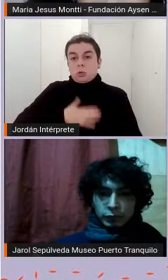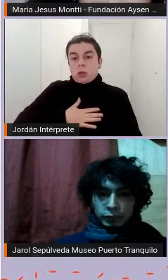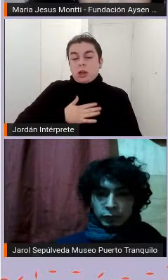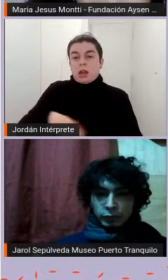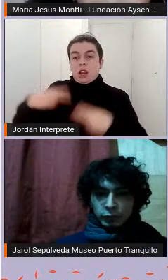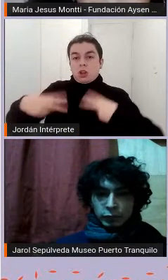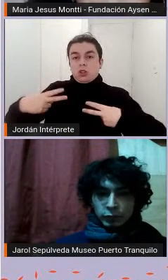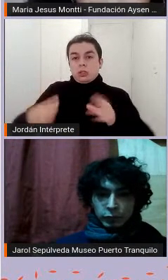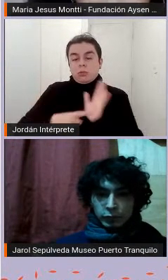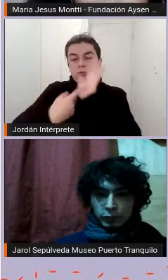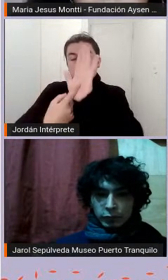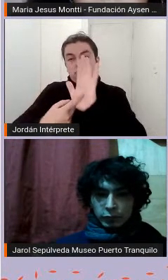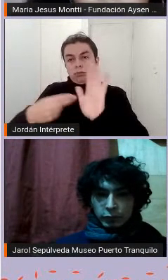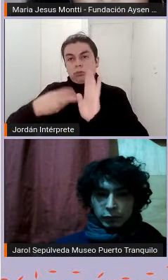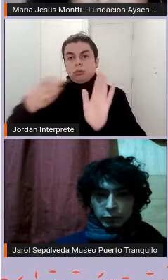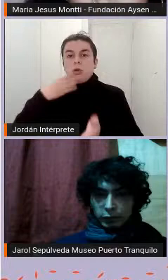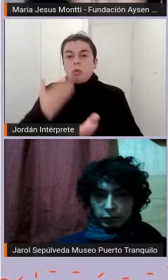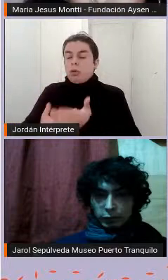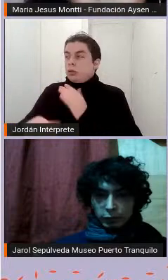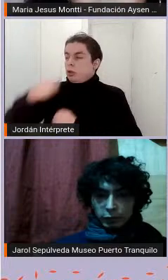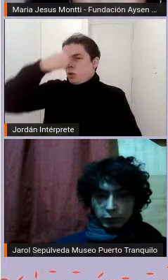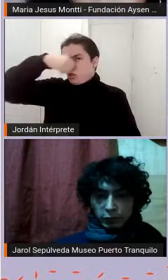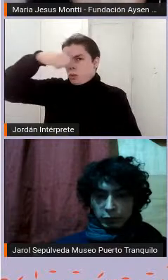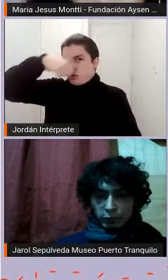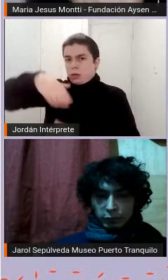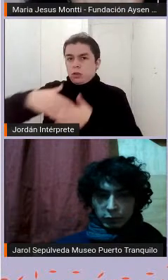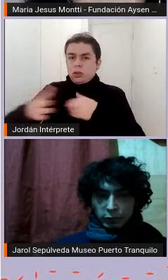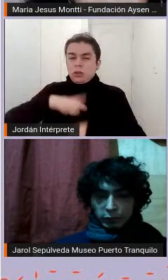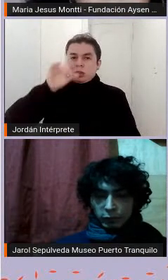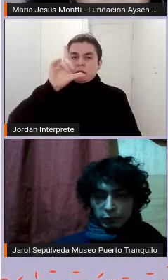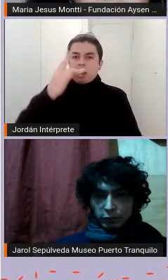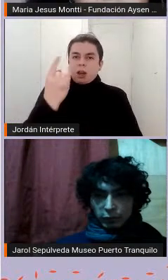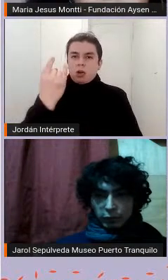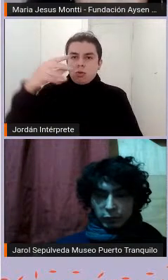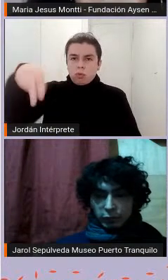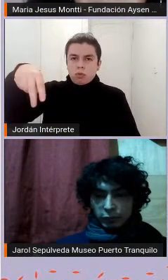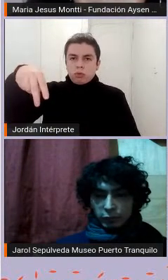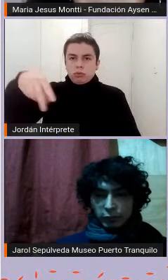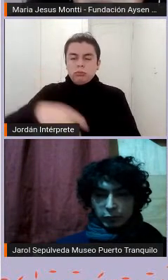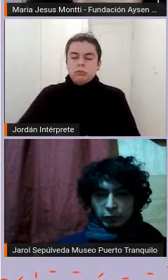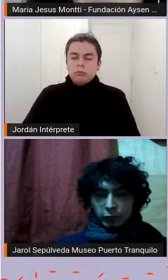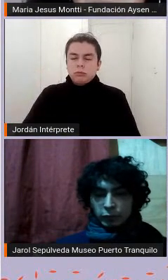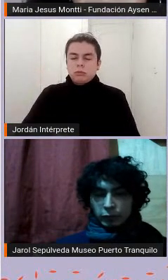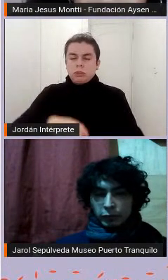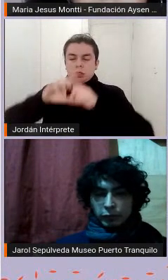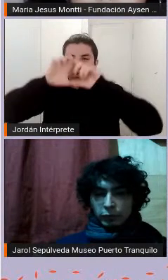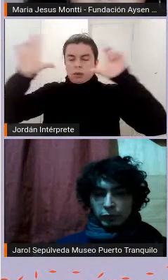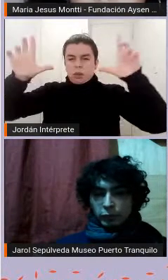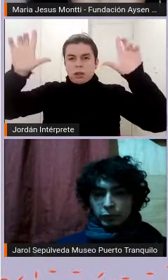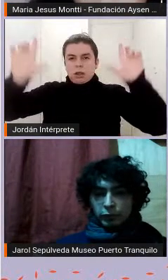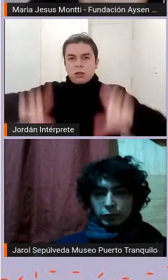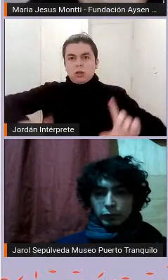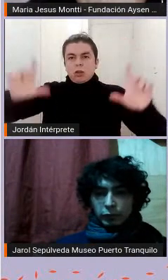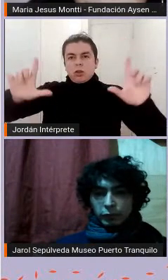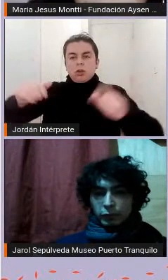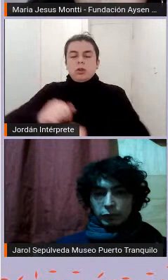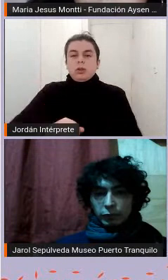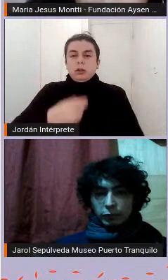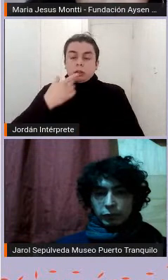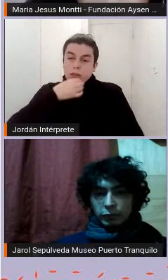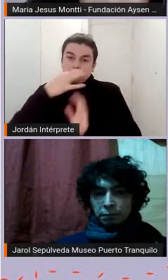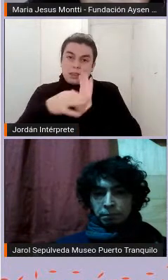con ustedes porque salió el día domingo en LUN, donde se menciona el proyecto y la importancia y el impacto que está